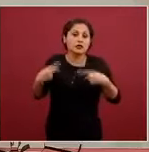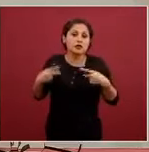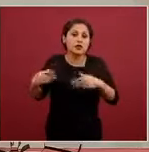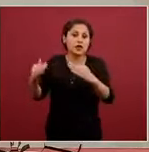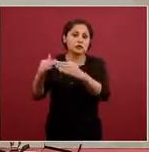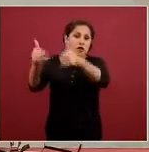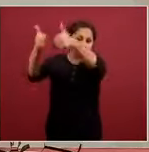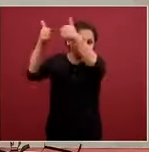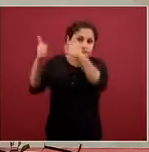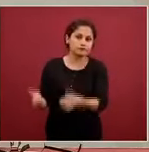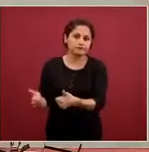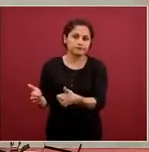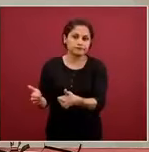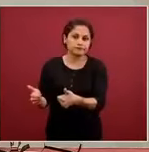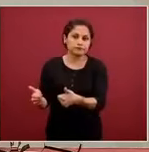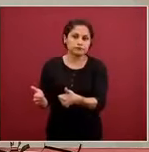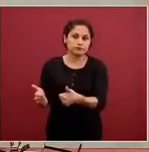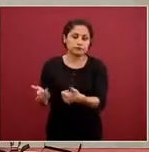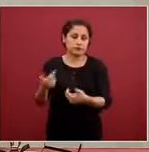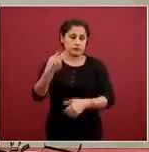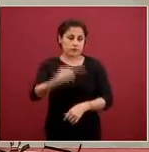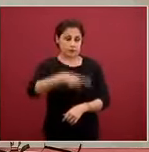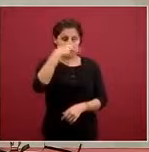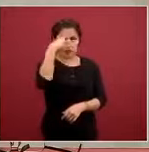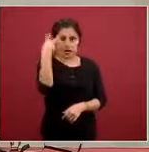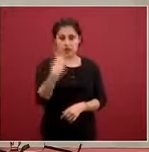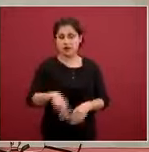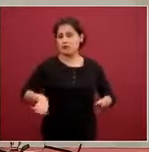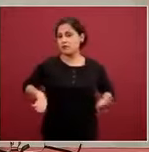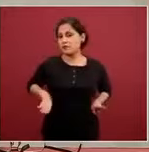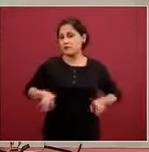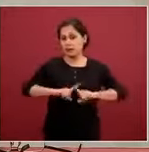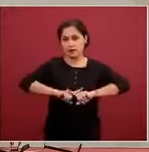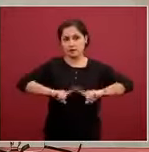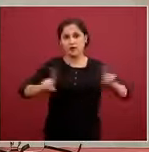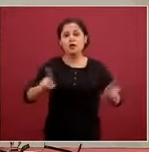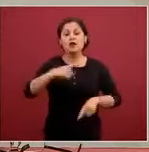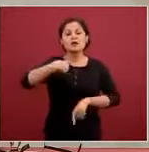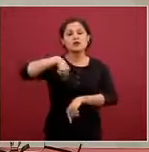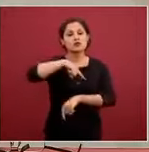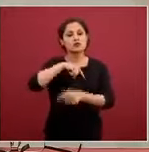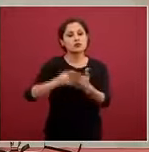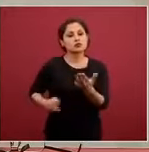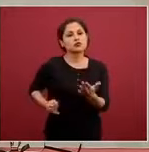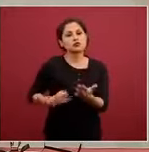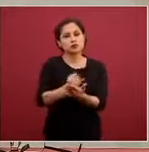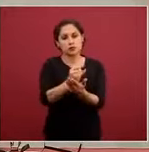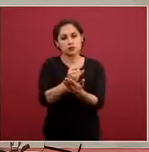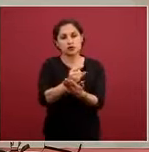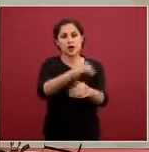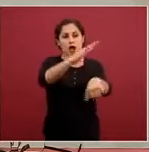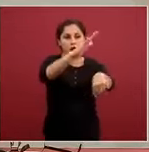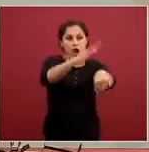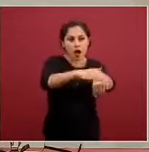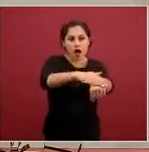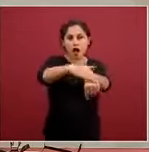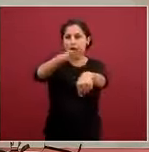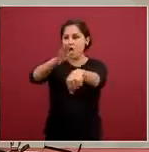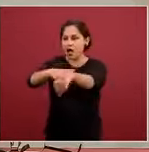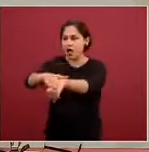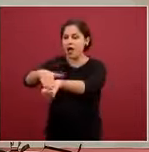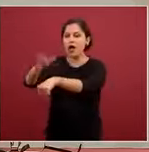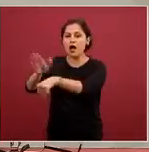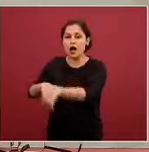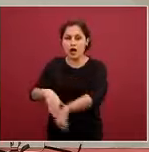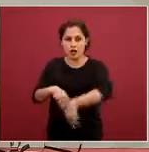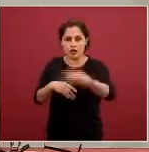individuos que no salgan de casa. Y en México no. En México optamos por dirigirnos a los elementos que hacen que las